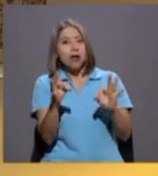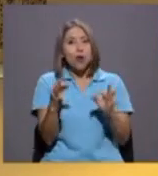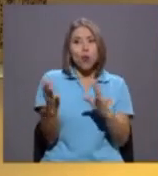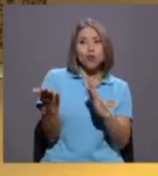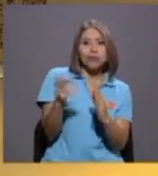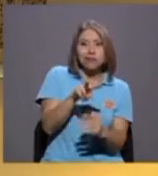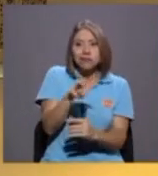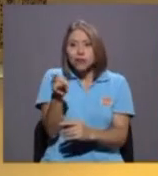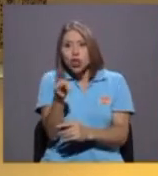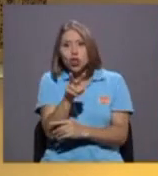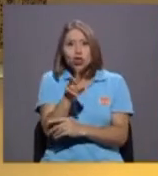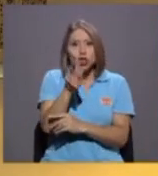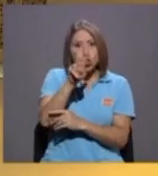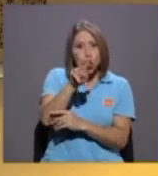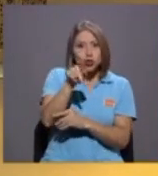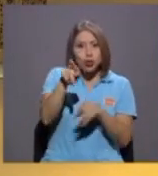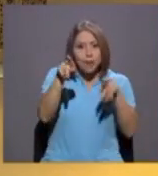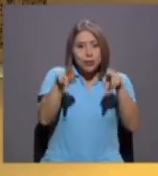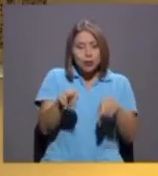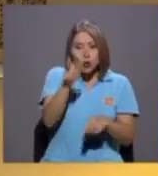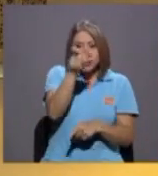diálogo que las dos presentadoras,